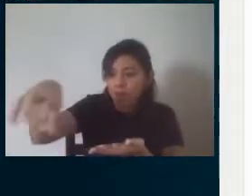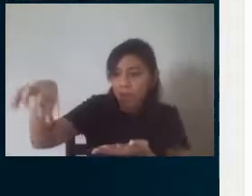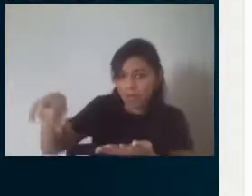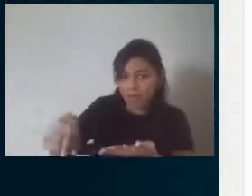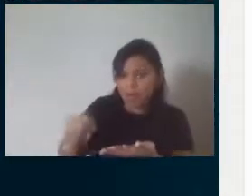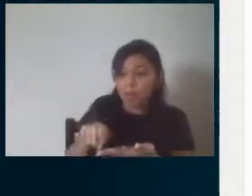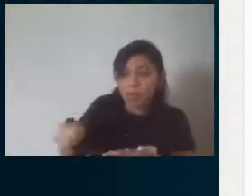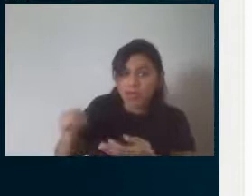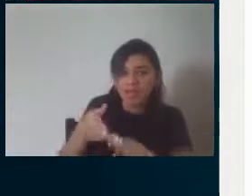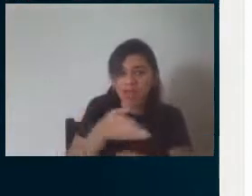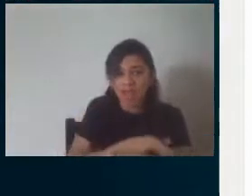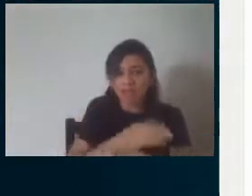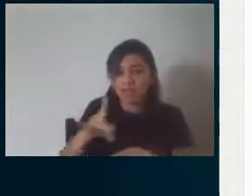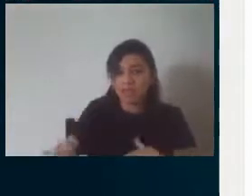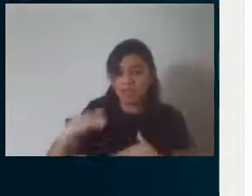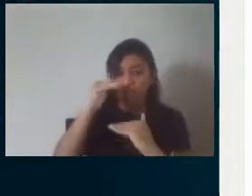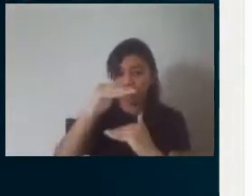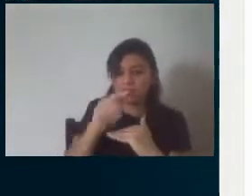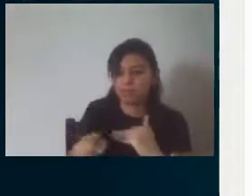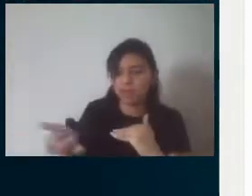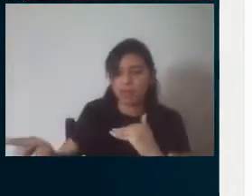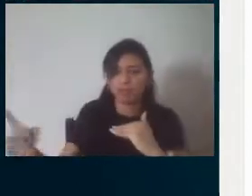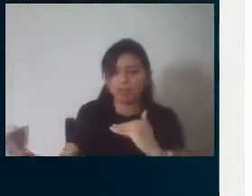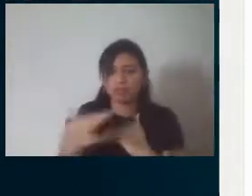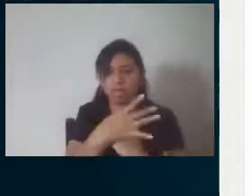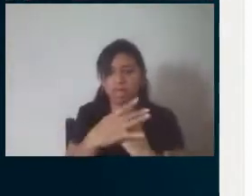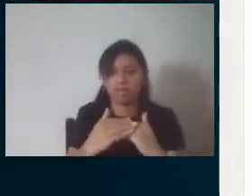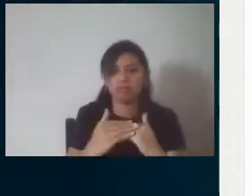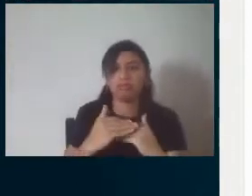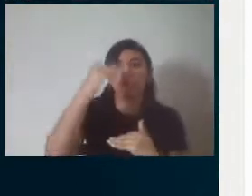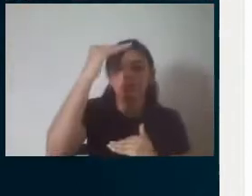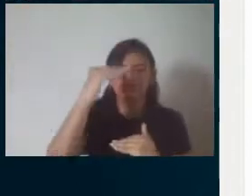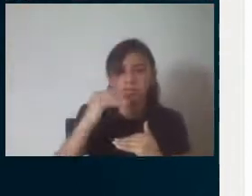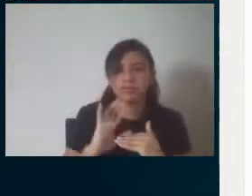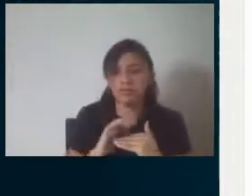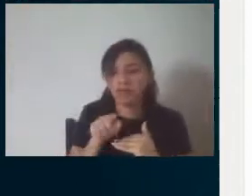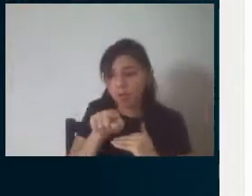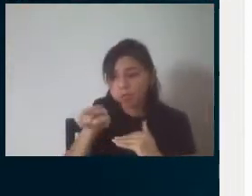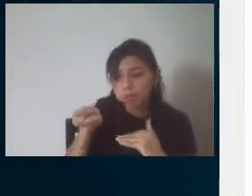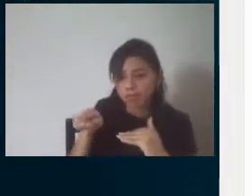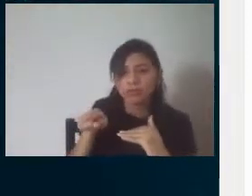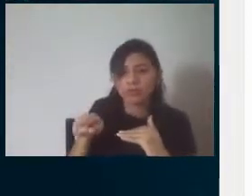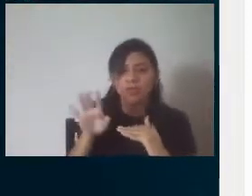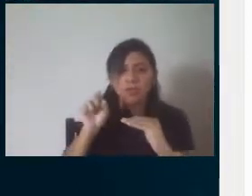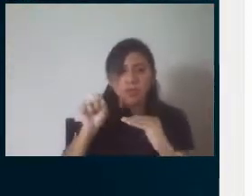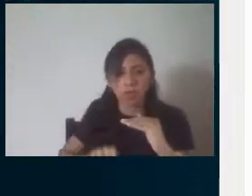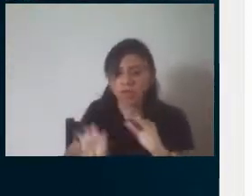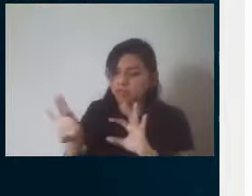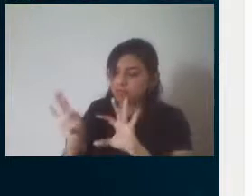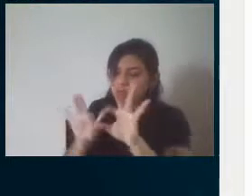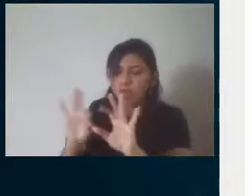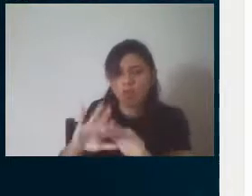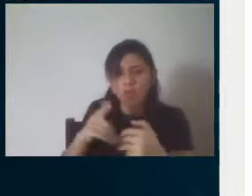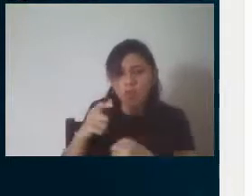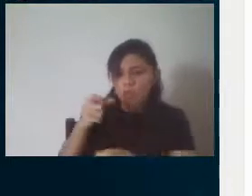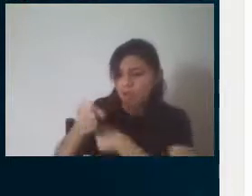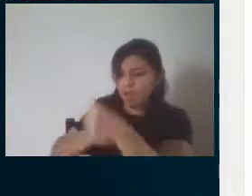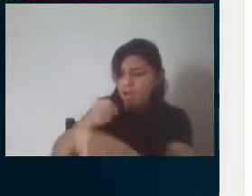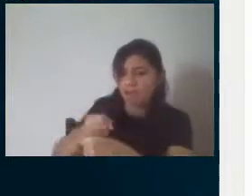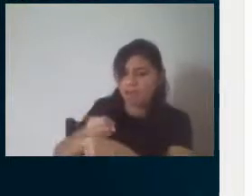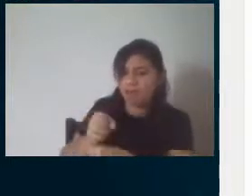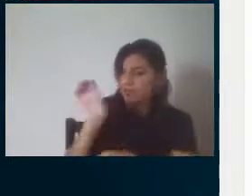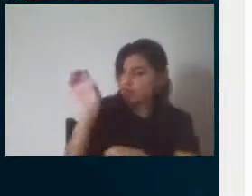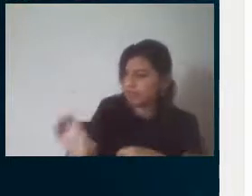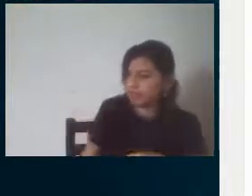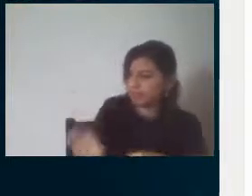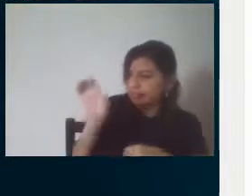SAIDI. Esta información puede ser segmentada por tipo de cliente, por año y por circuito. Esto permite